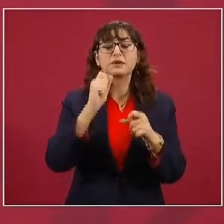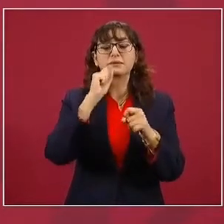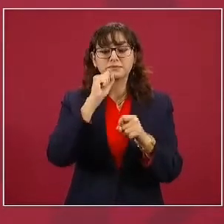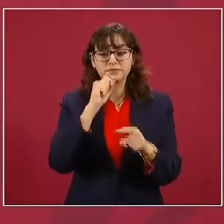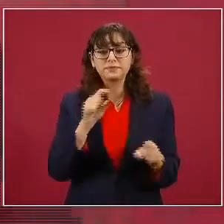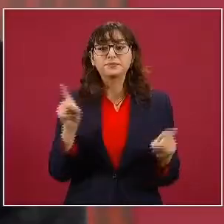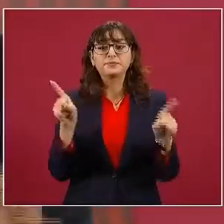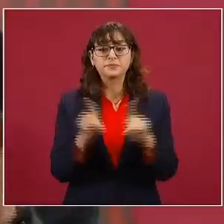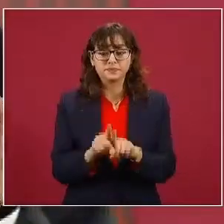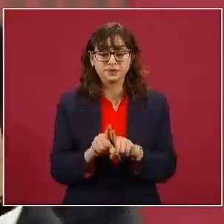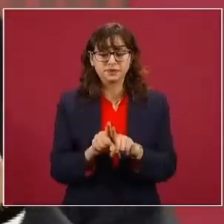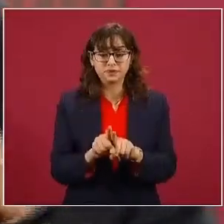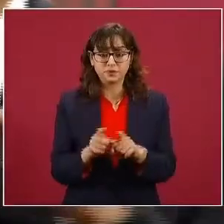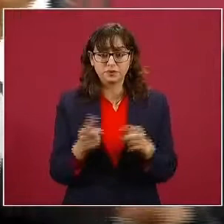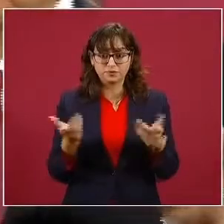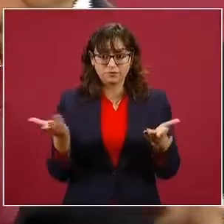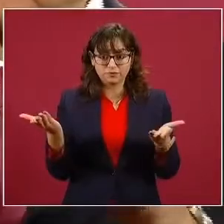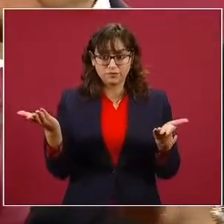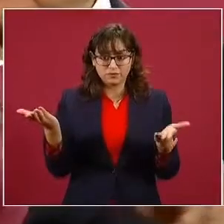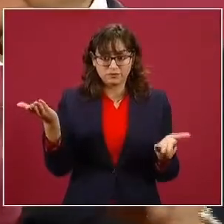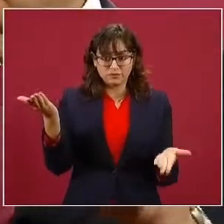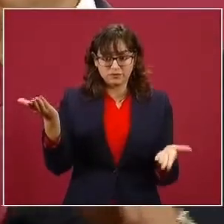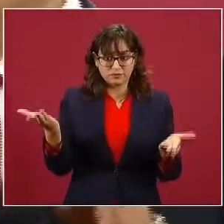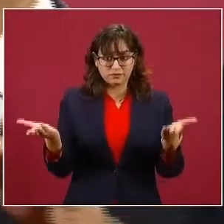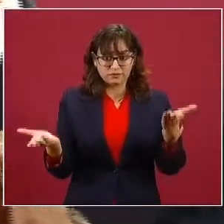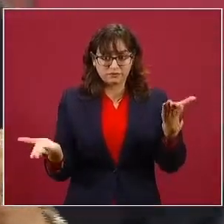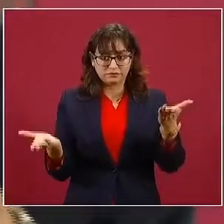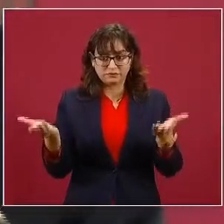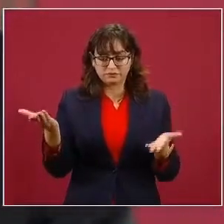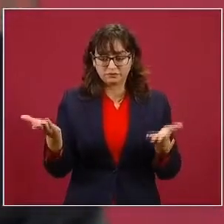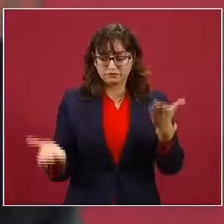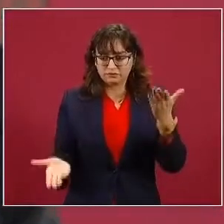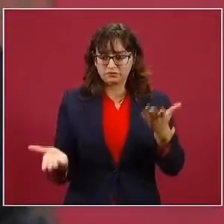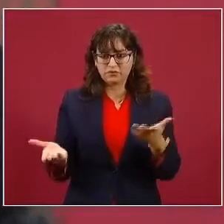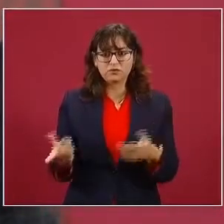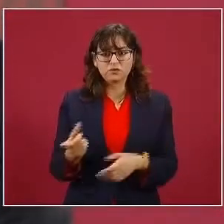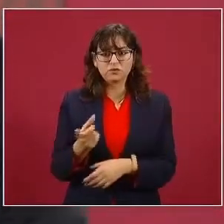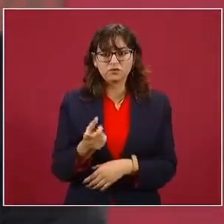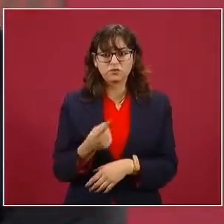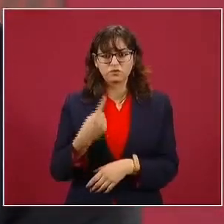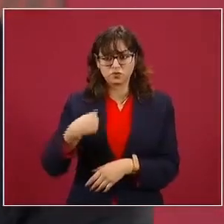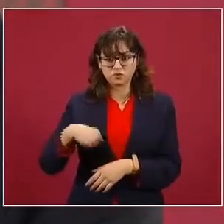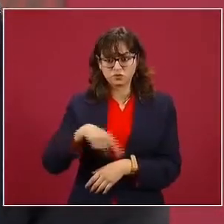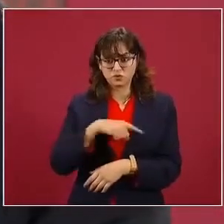también el equilibrio sin autoritarismo, fuimos